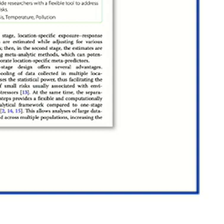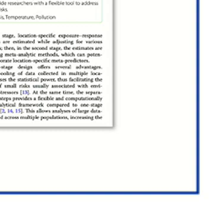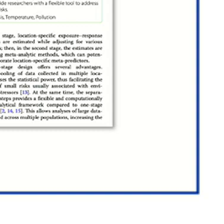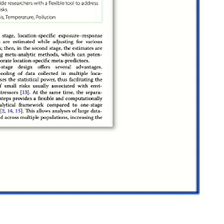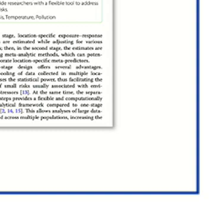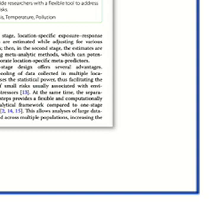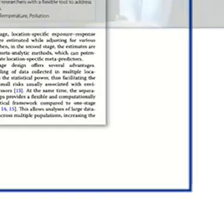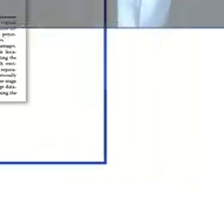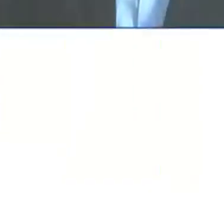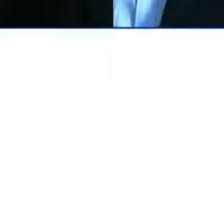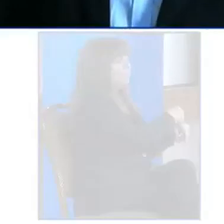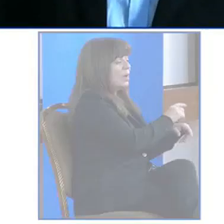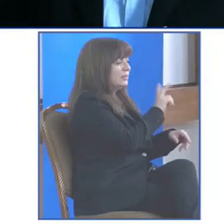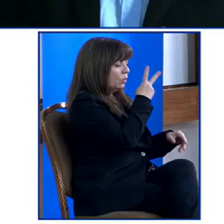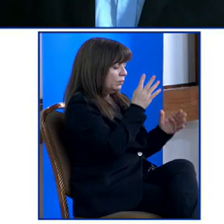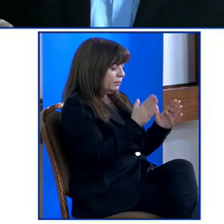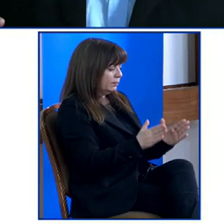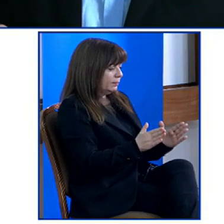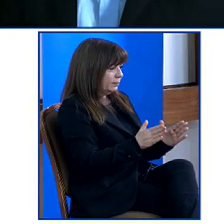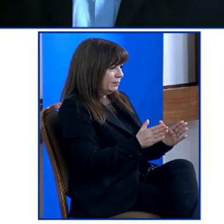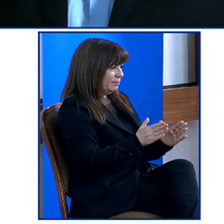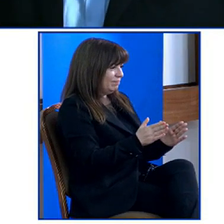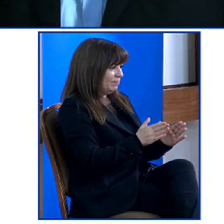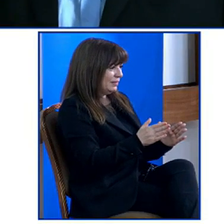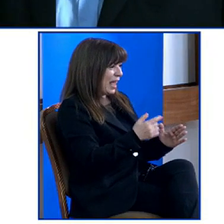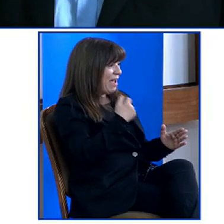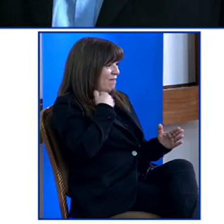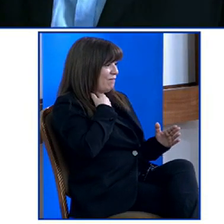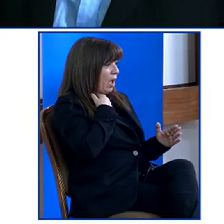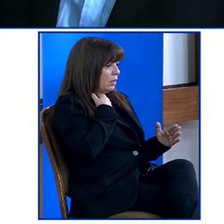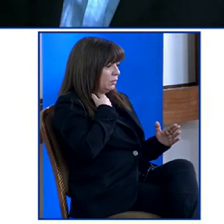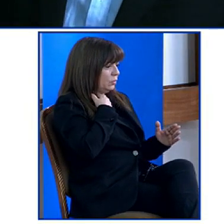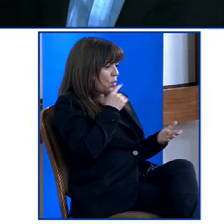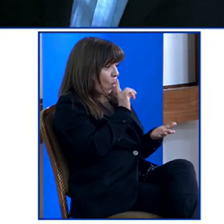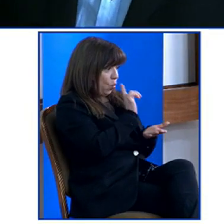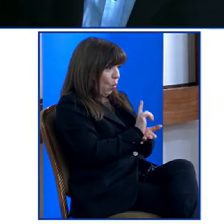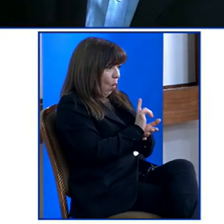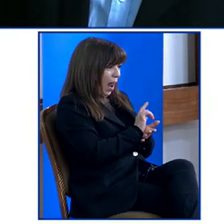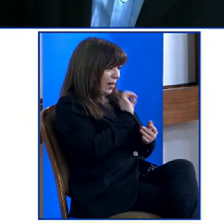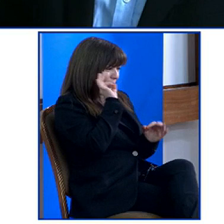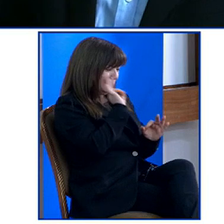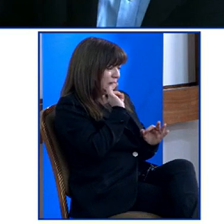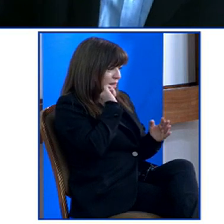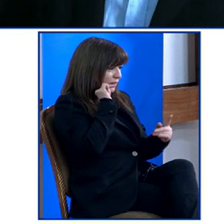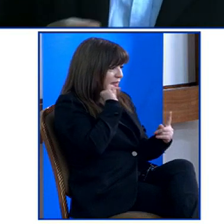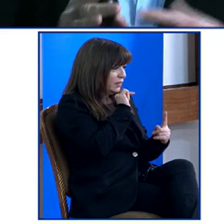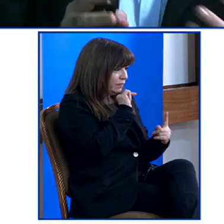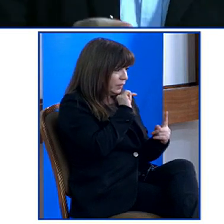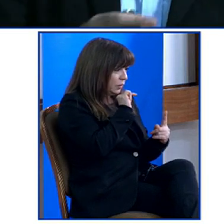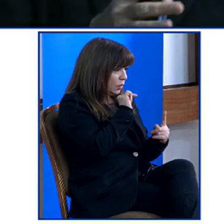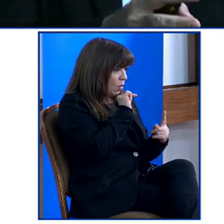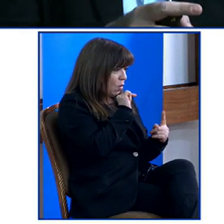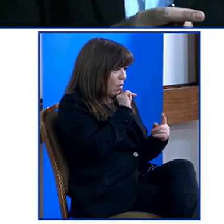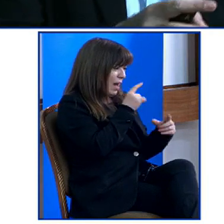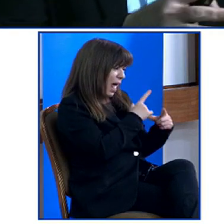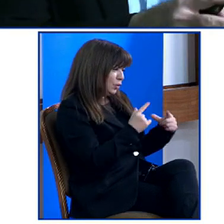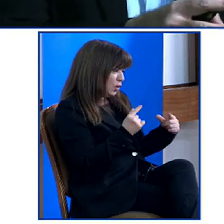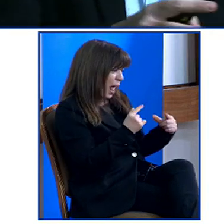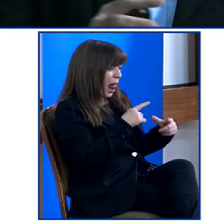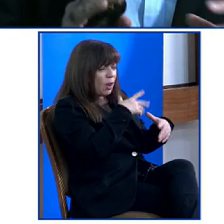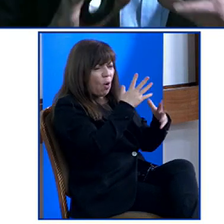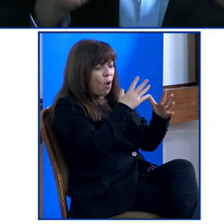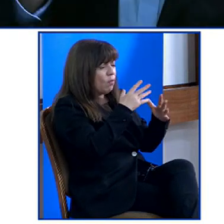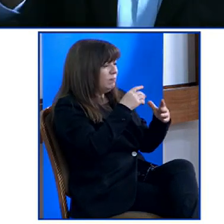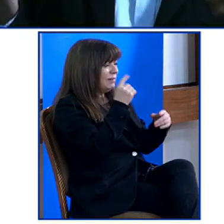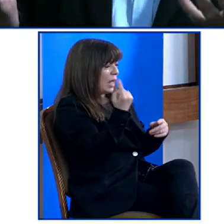tiempo. Y en la segunda etapa combinamos estos efectos locales a nivel nacional, regional, por